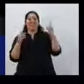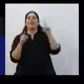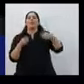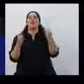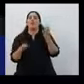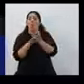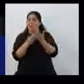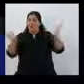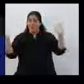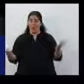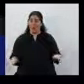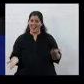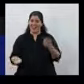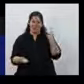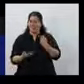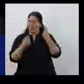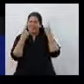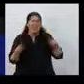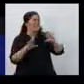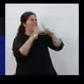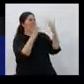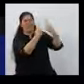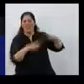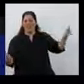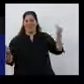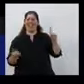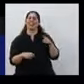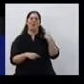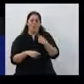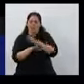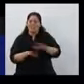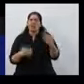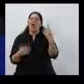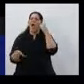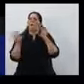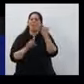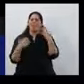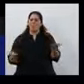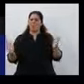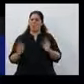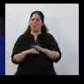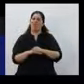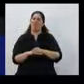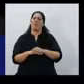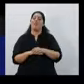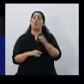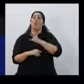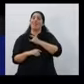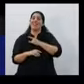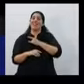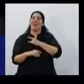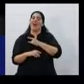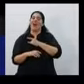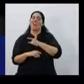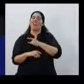educación pública fuimos distintos en el mundo porque nuestros chicos pudieron aprender y por qué las universidades